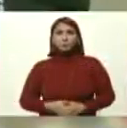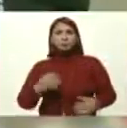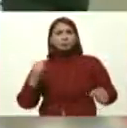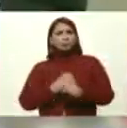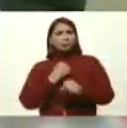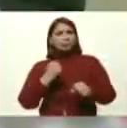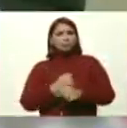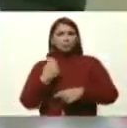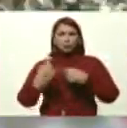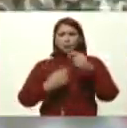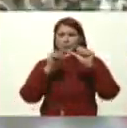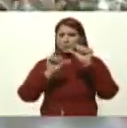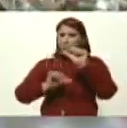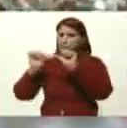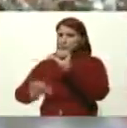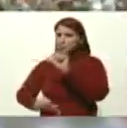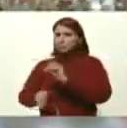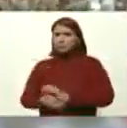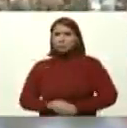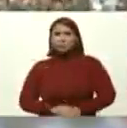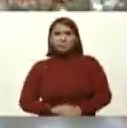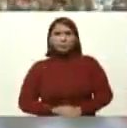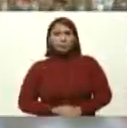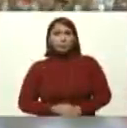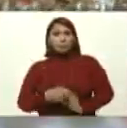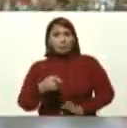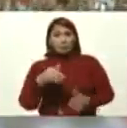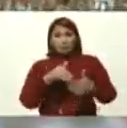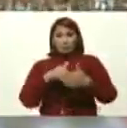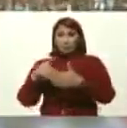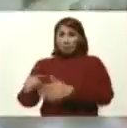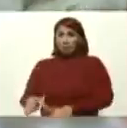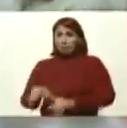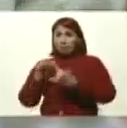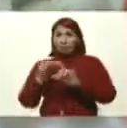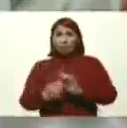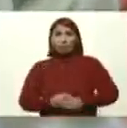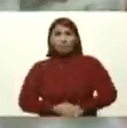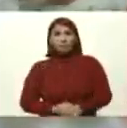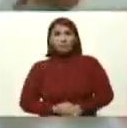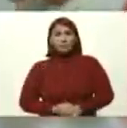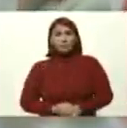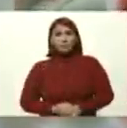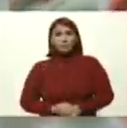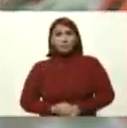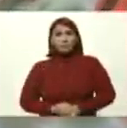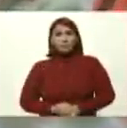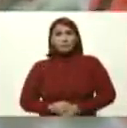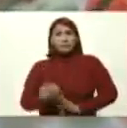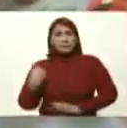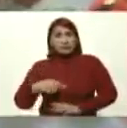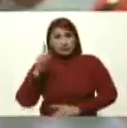trabajando cada detalle. Esto es una elección que tiene a su vez